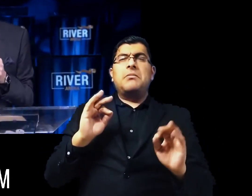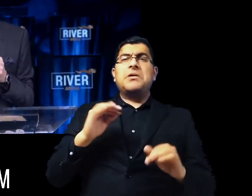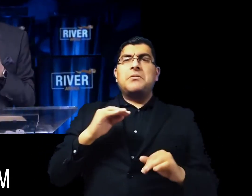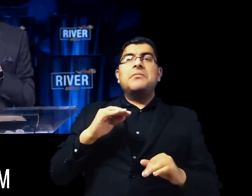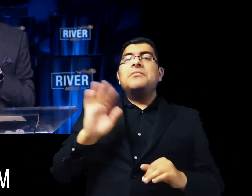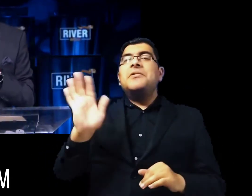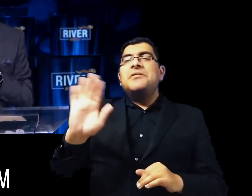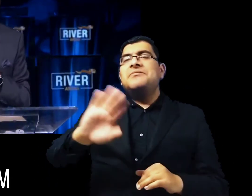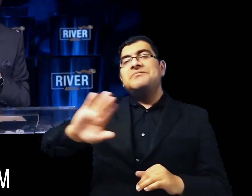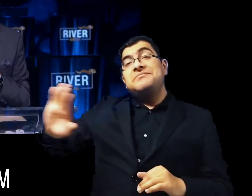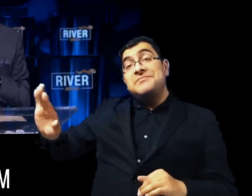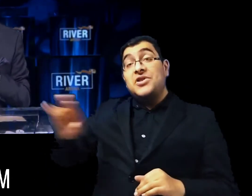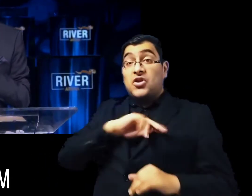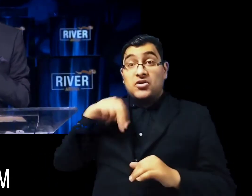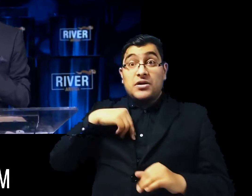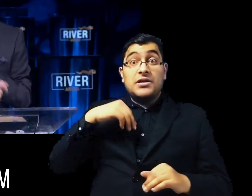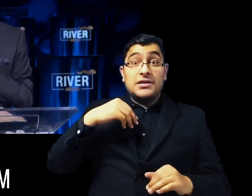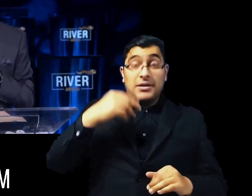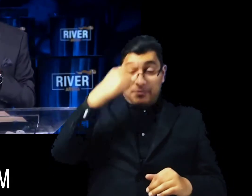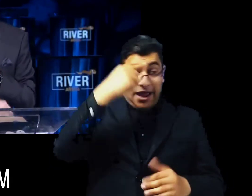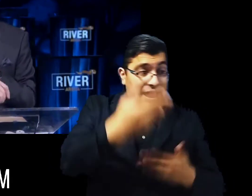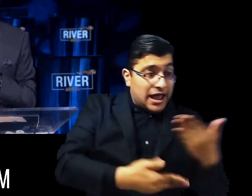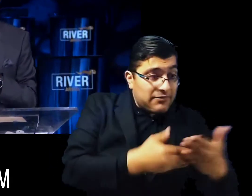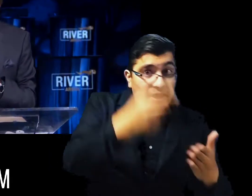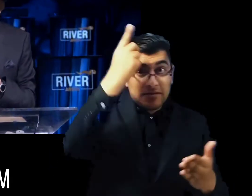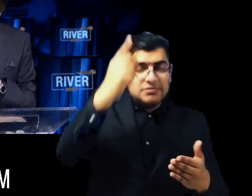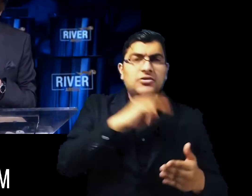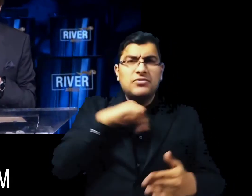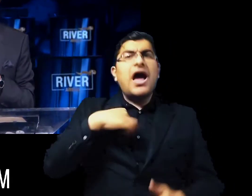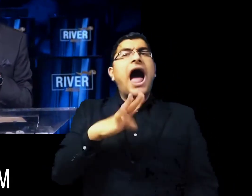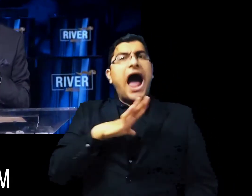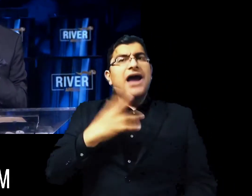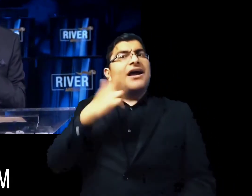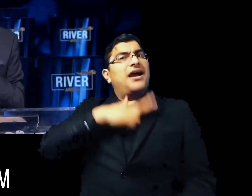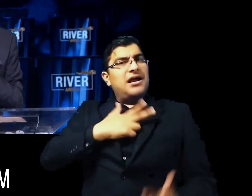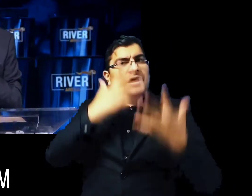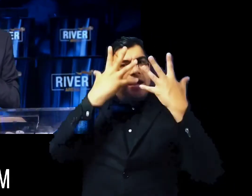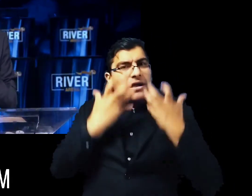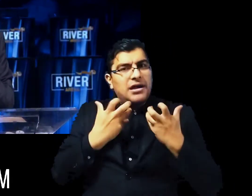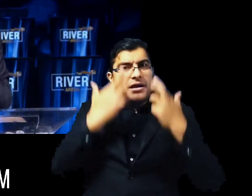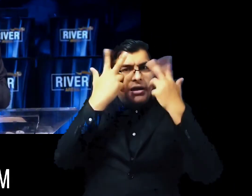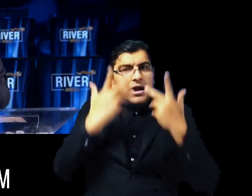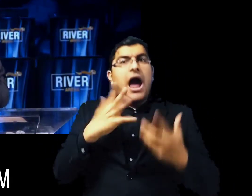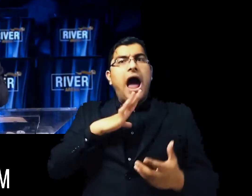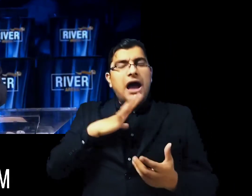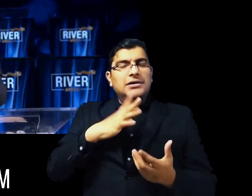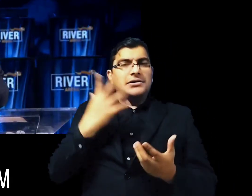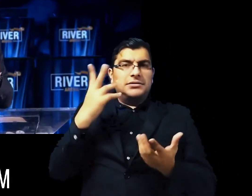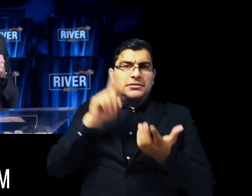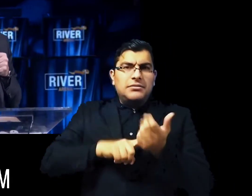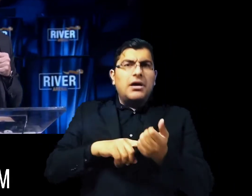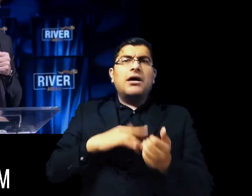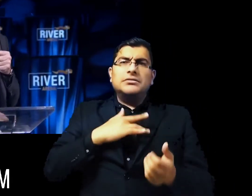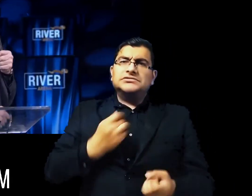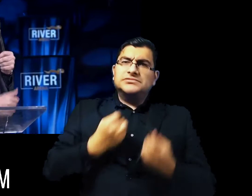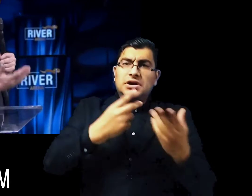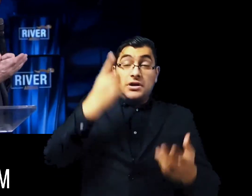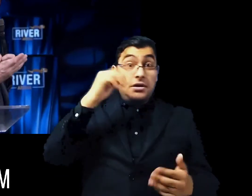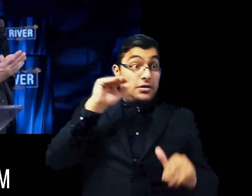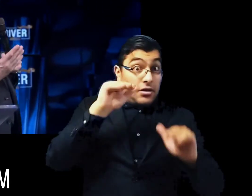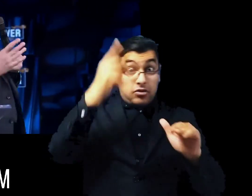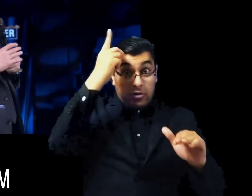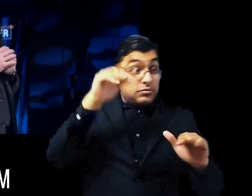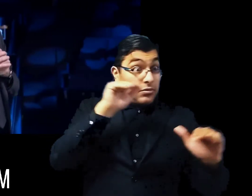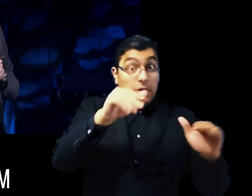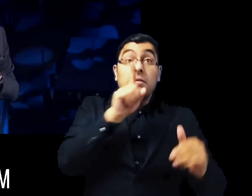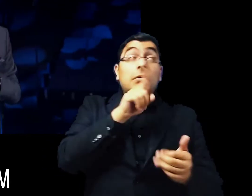somos llamados a servir, llevamos nuestras heridas bien. Las cicatrices tienen una belleza especial. El llamado nunca oculta las